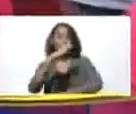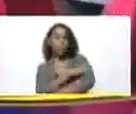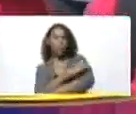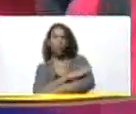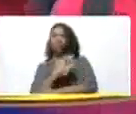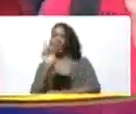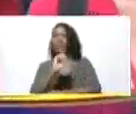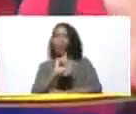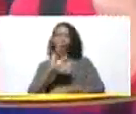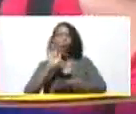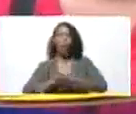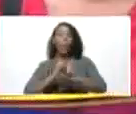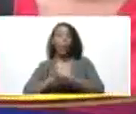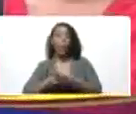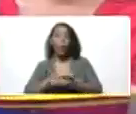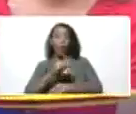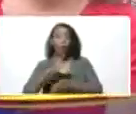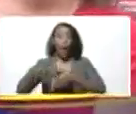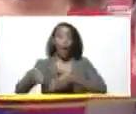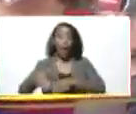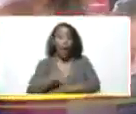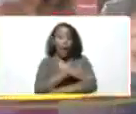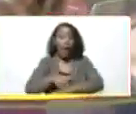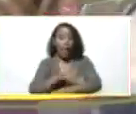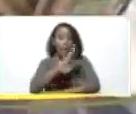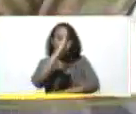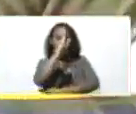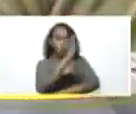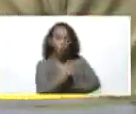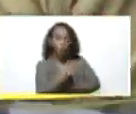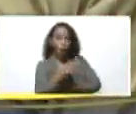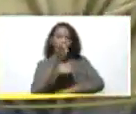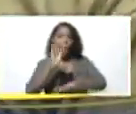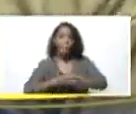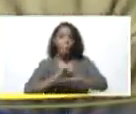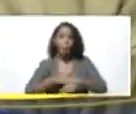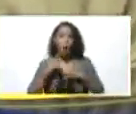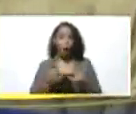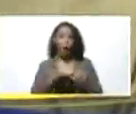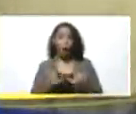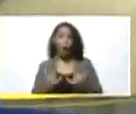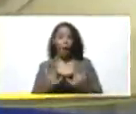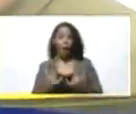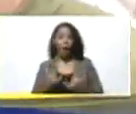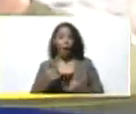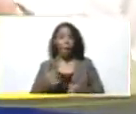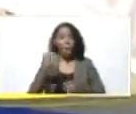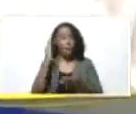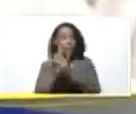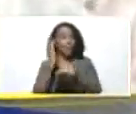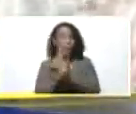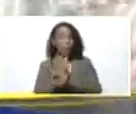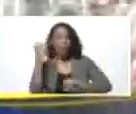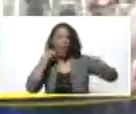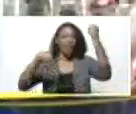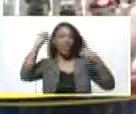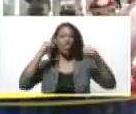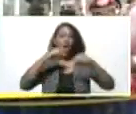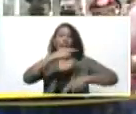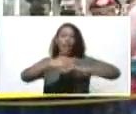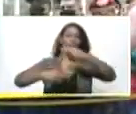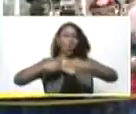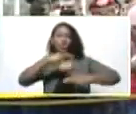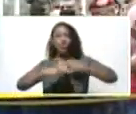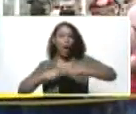Fue por la calle del medio, por ahora y para siempre, una rebelión